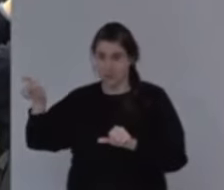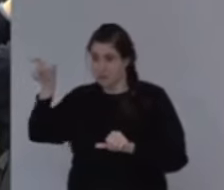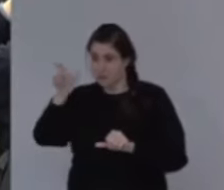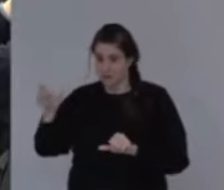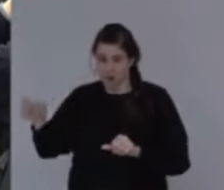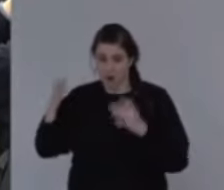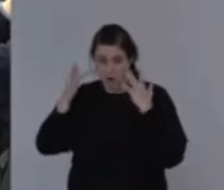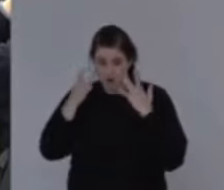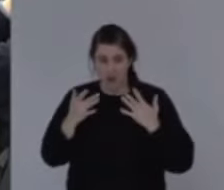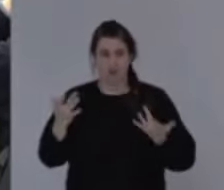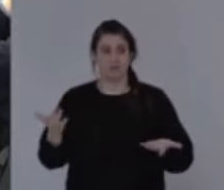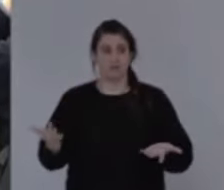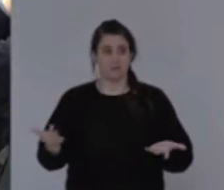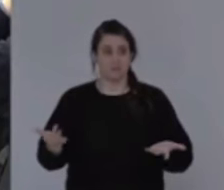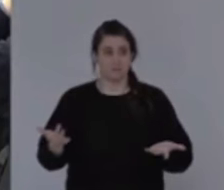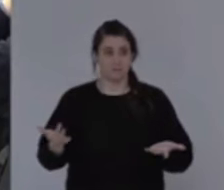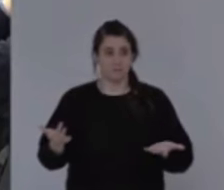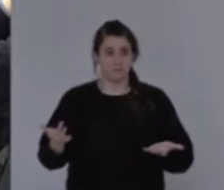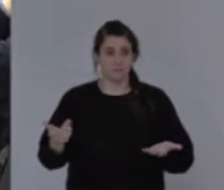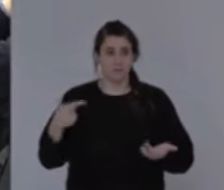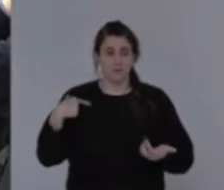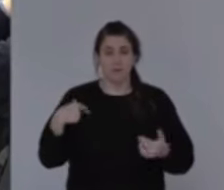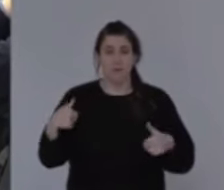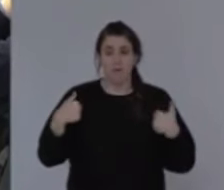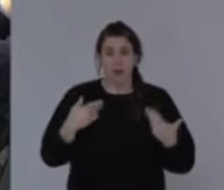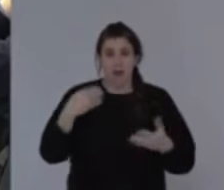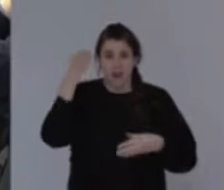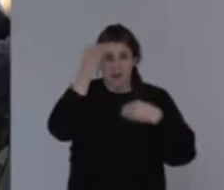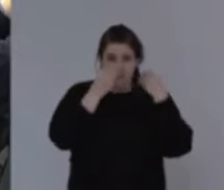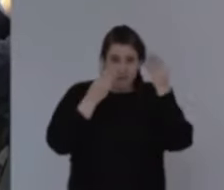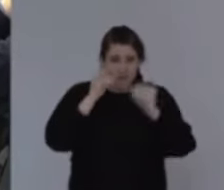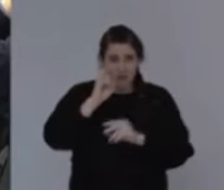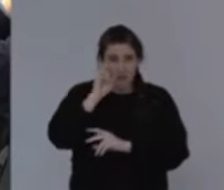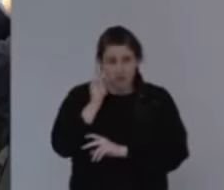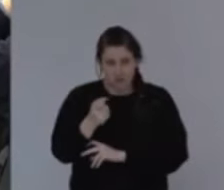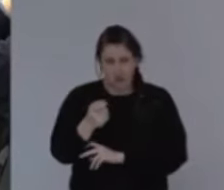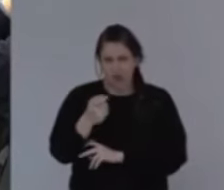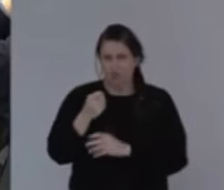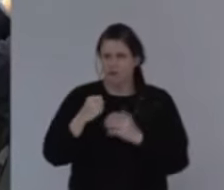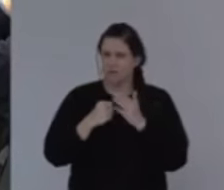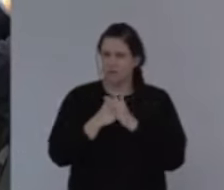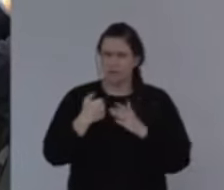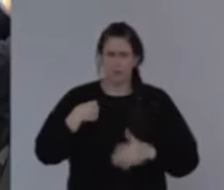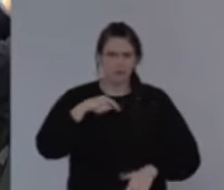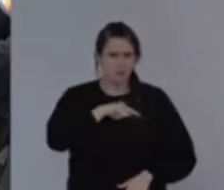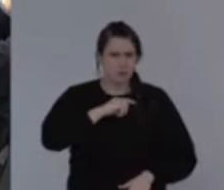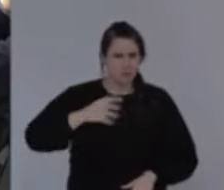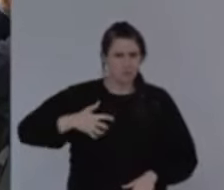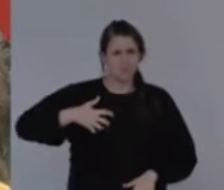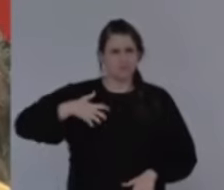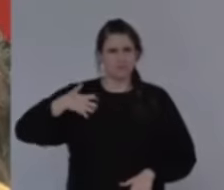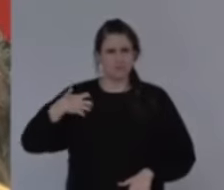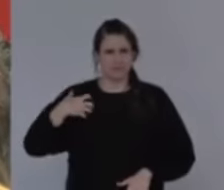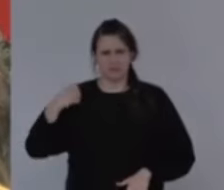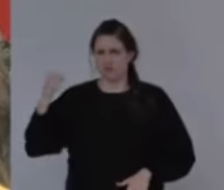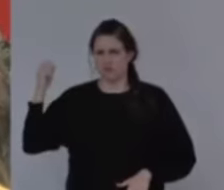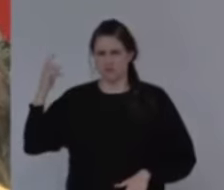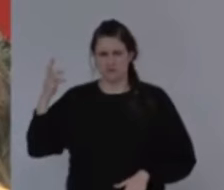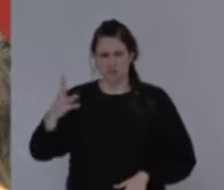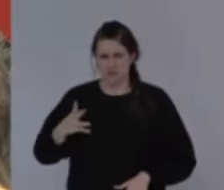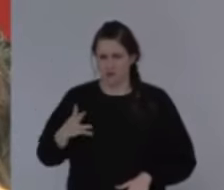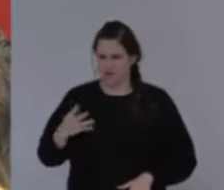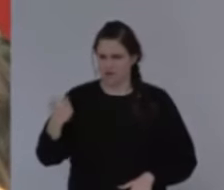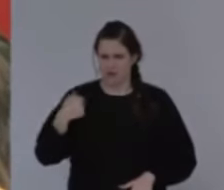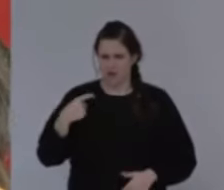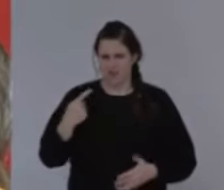honrada. Y eso me lleva a una reflexión de fondo que me indignaba. Llevo muchos años, como dice Adrián, desde